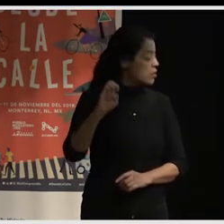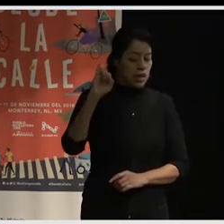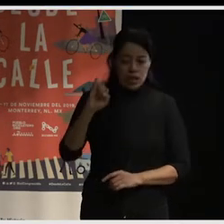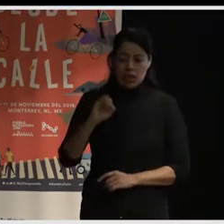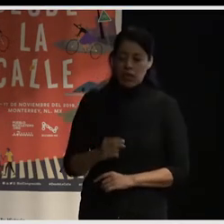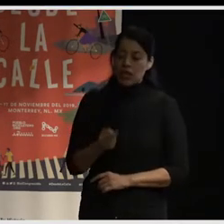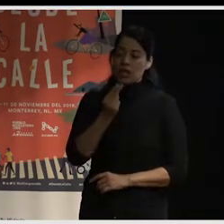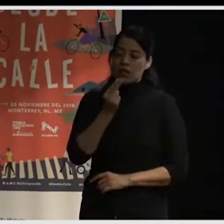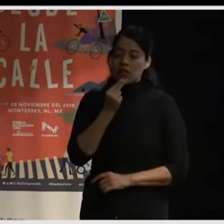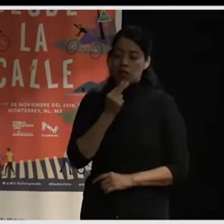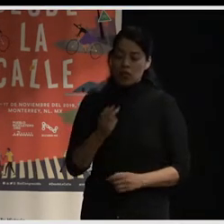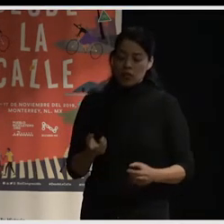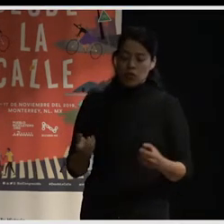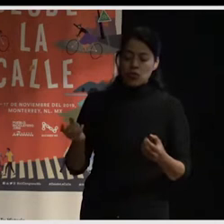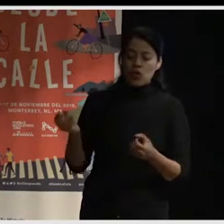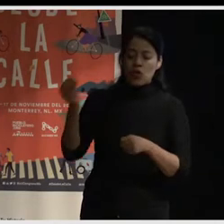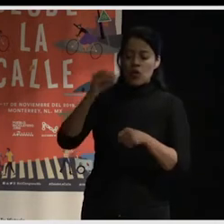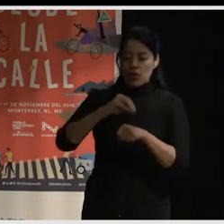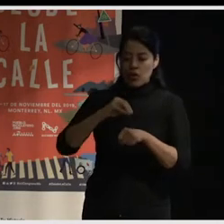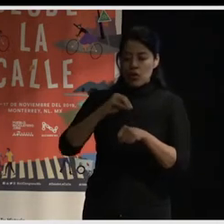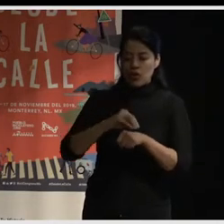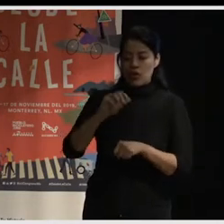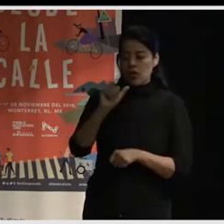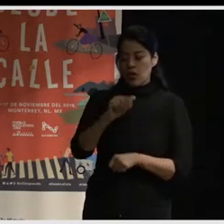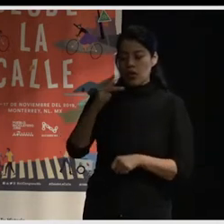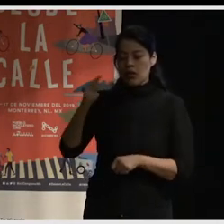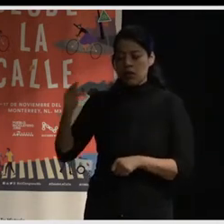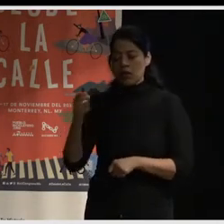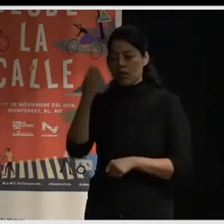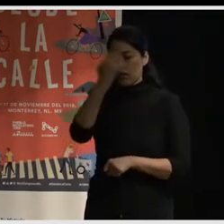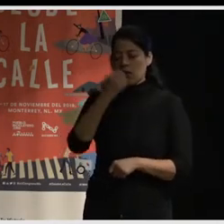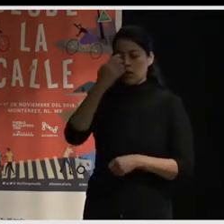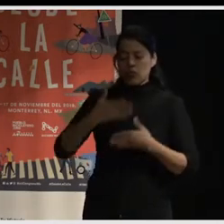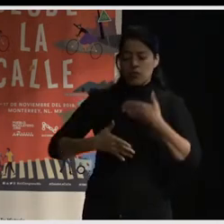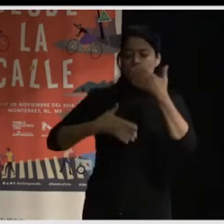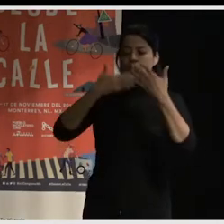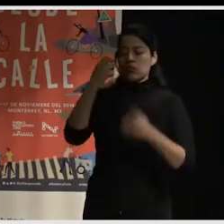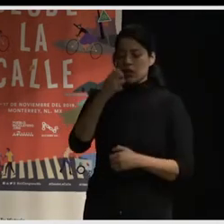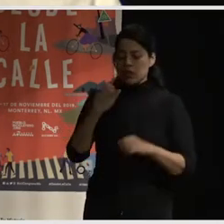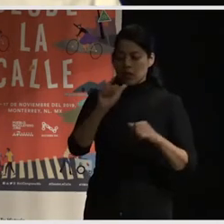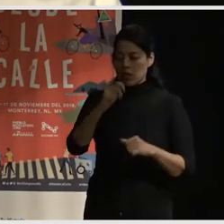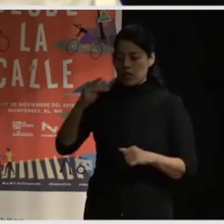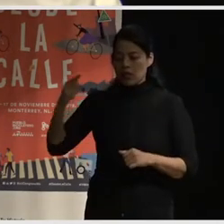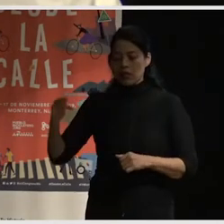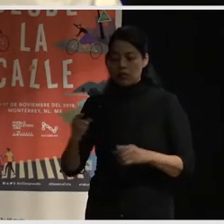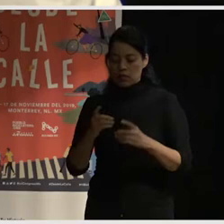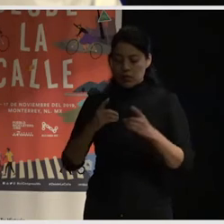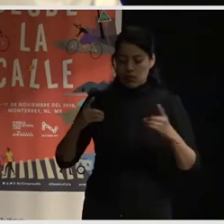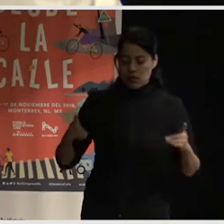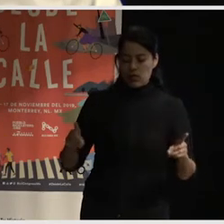el uso de la aplicación mi escuela respira esta aplicación se desarrolló por la secretaría de desarrollo sustentable porque